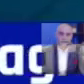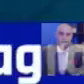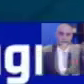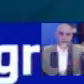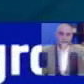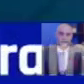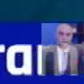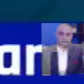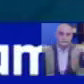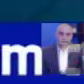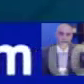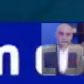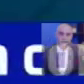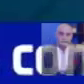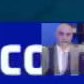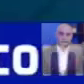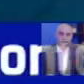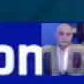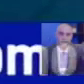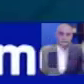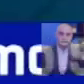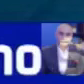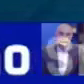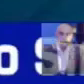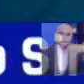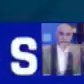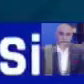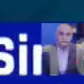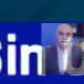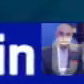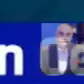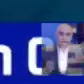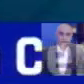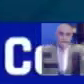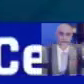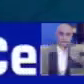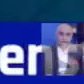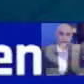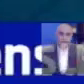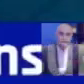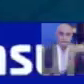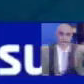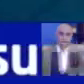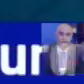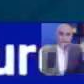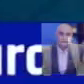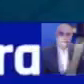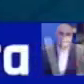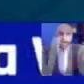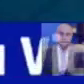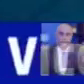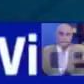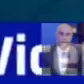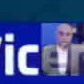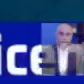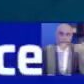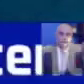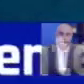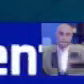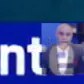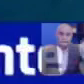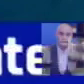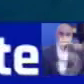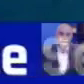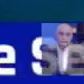olvide tampoco que este fondo bancario de protección al ahorro fue un fraude enorme y vil, donde los dueños